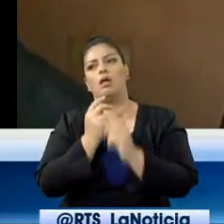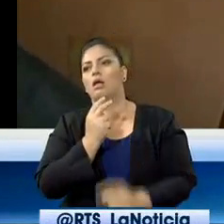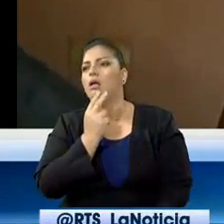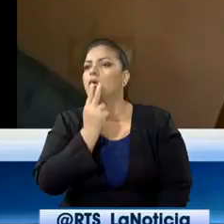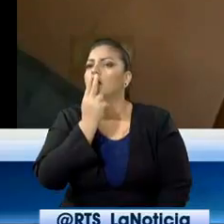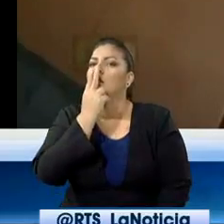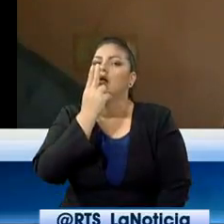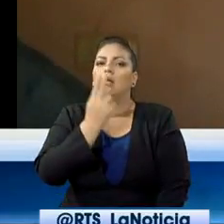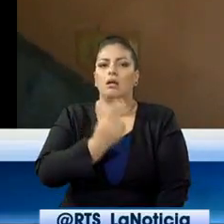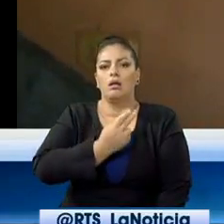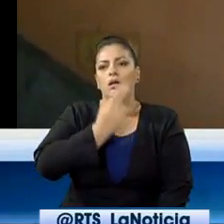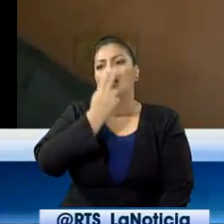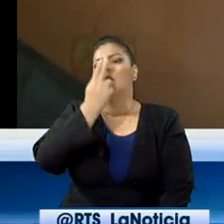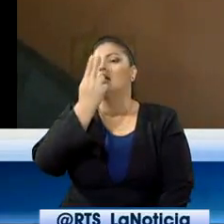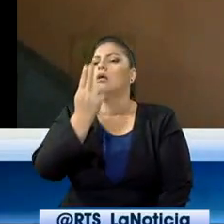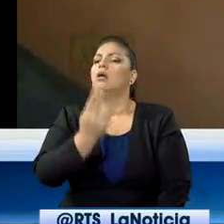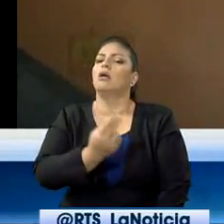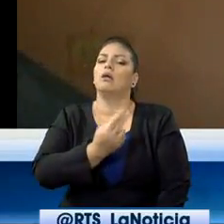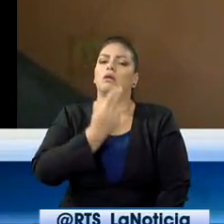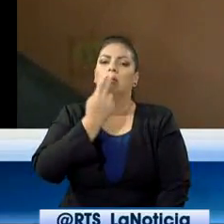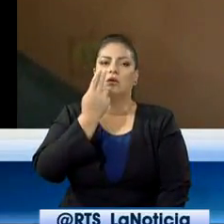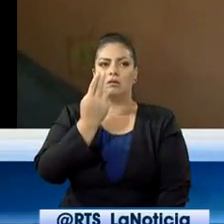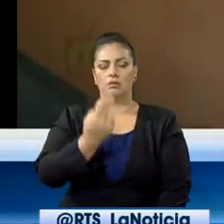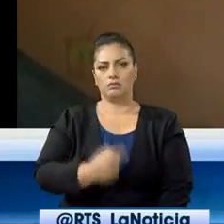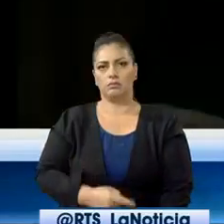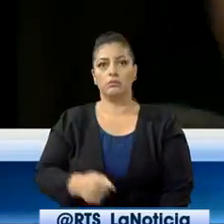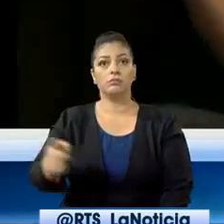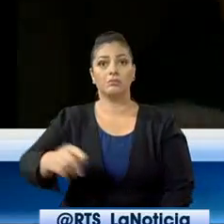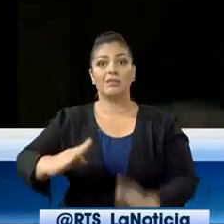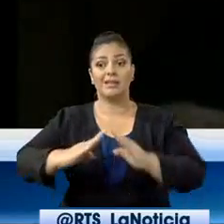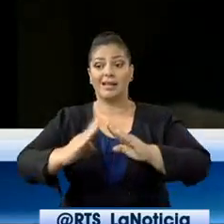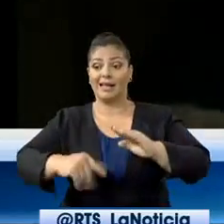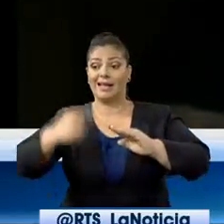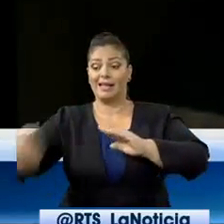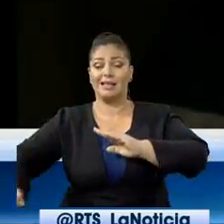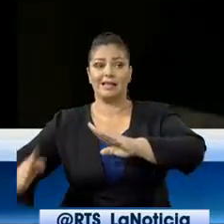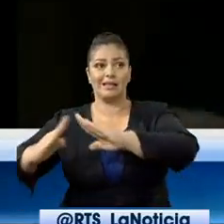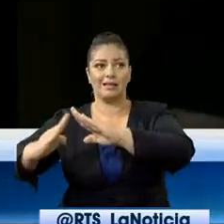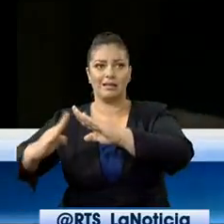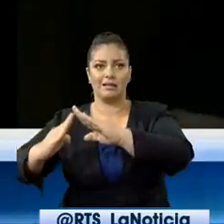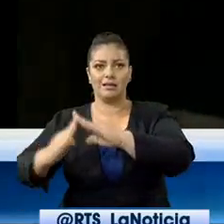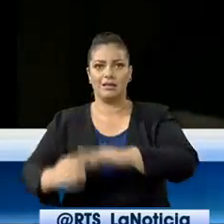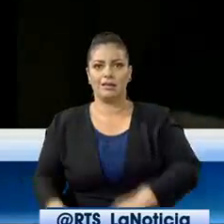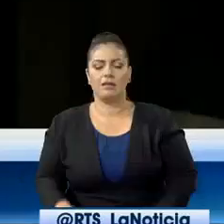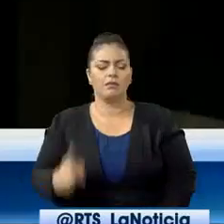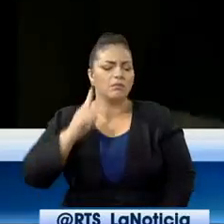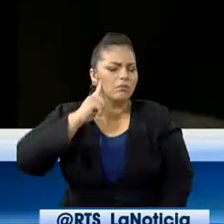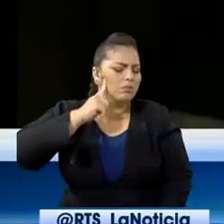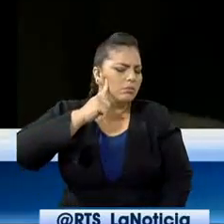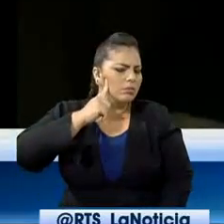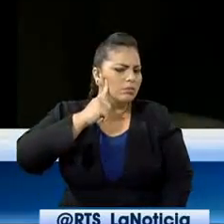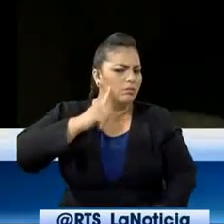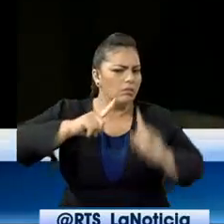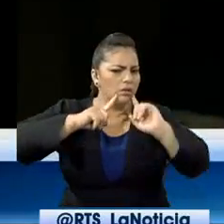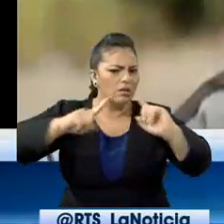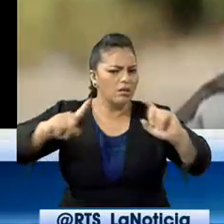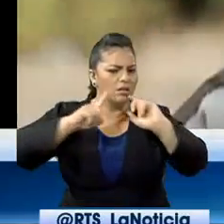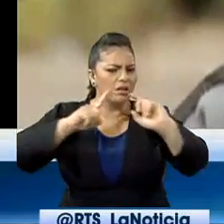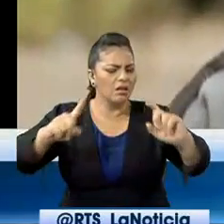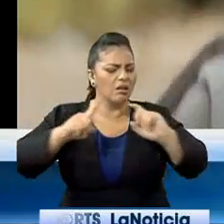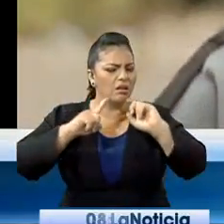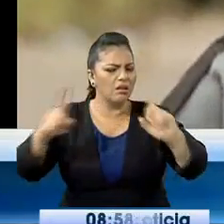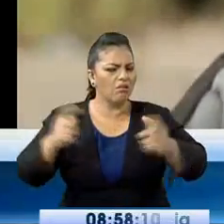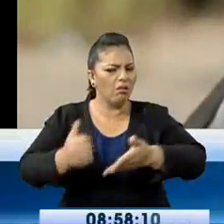los vecinos cuando lo veo fue que empezaron a tumbar la puerta. Al escuchar gritar a la mujer, varias de las vecinas se